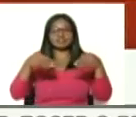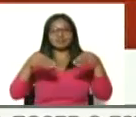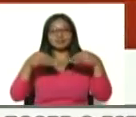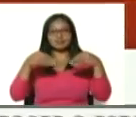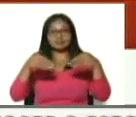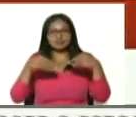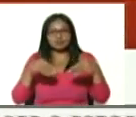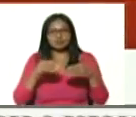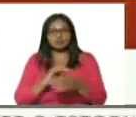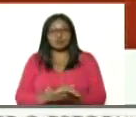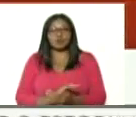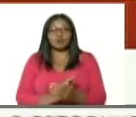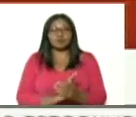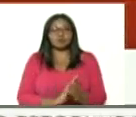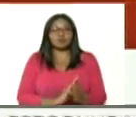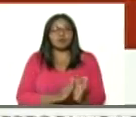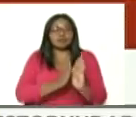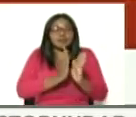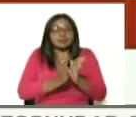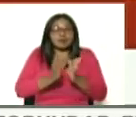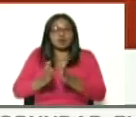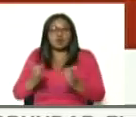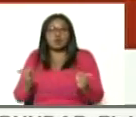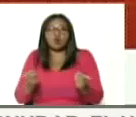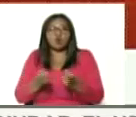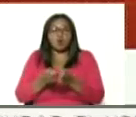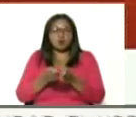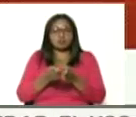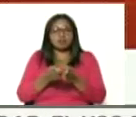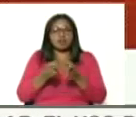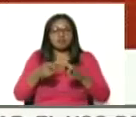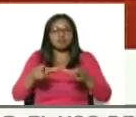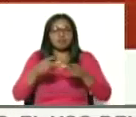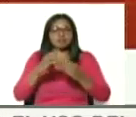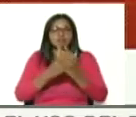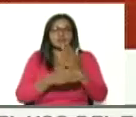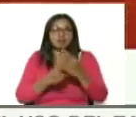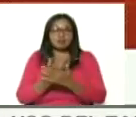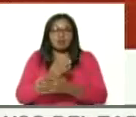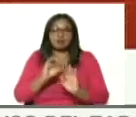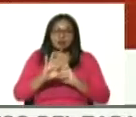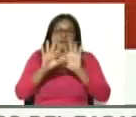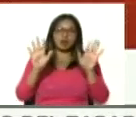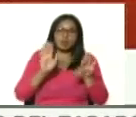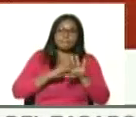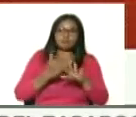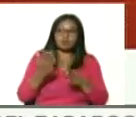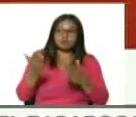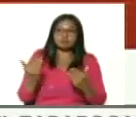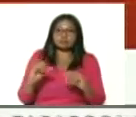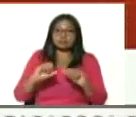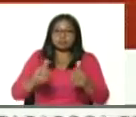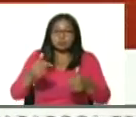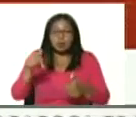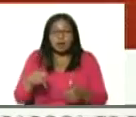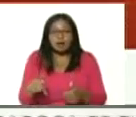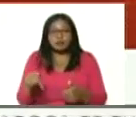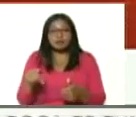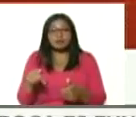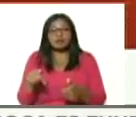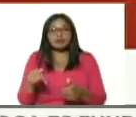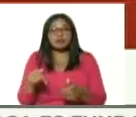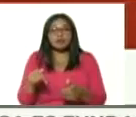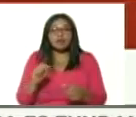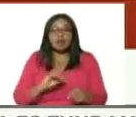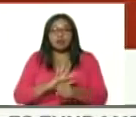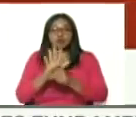Flexibilización parcial, limitado y cerco sanitario. Claro, vale, porque llegó la variante. Teníamos que hacer una